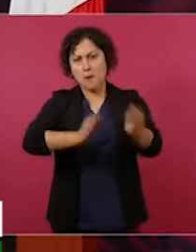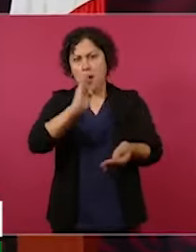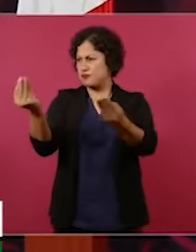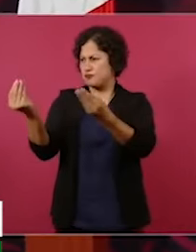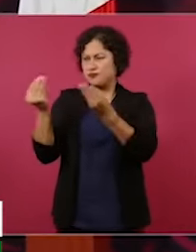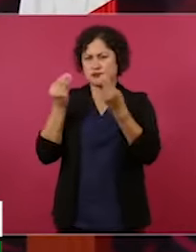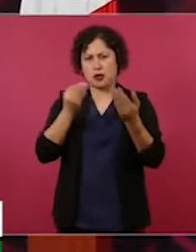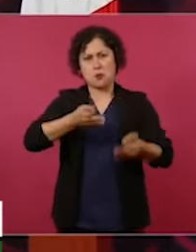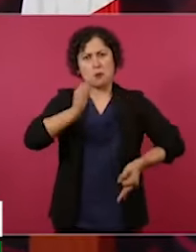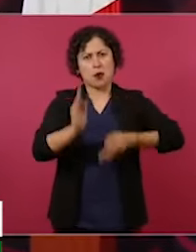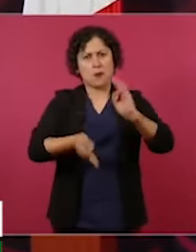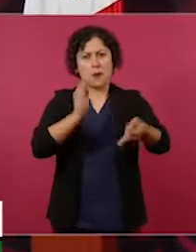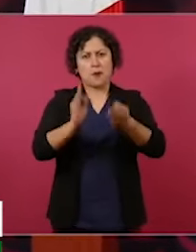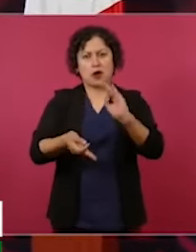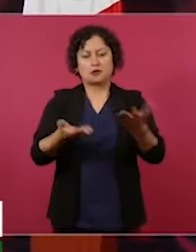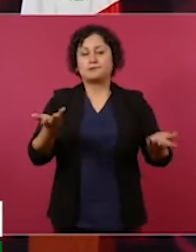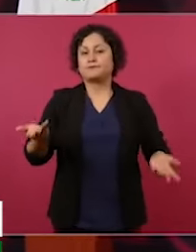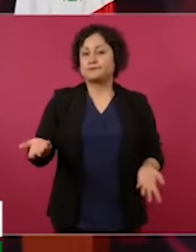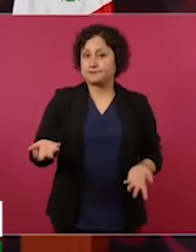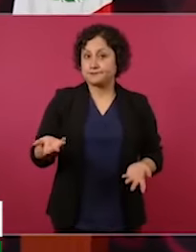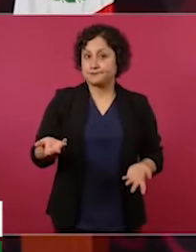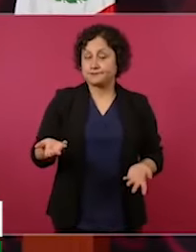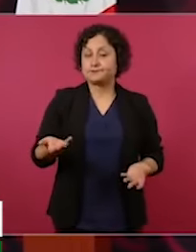todos. E incluso hasta los que